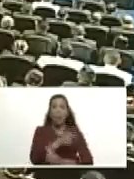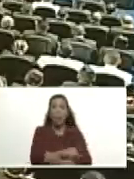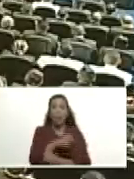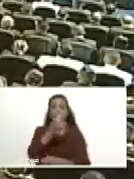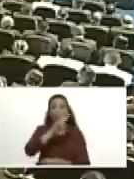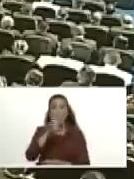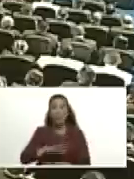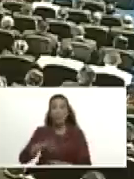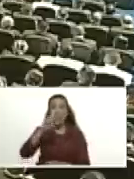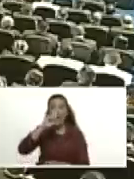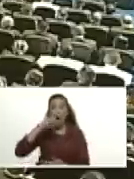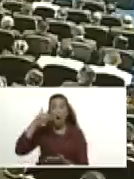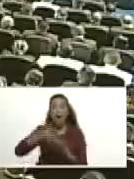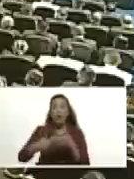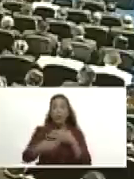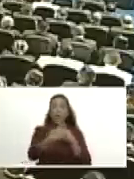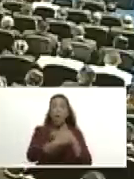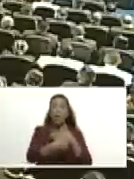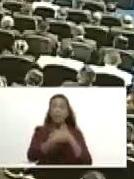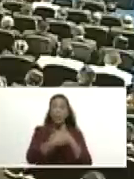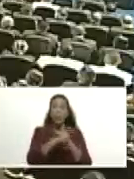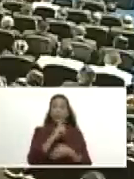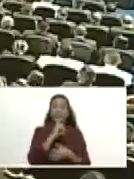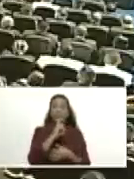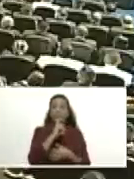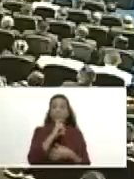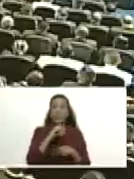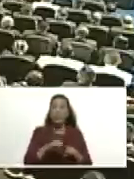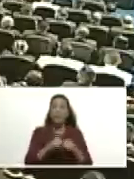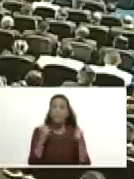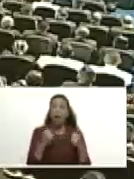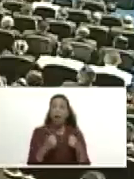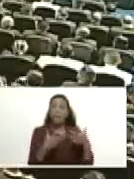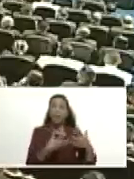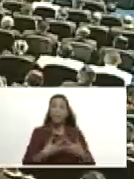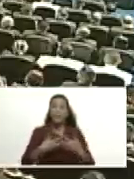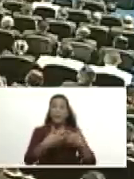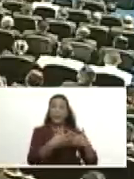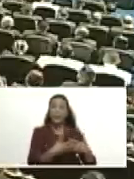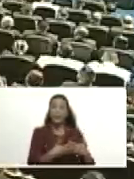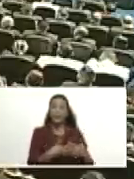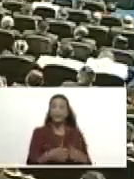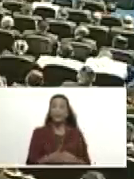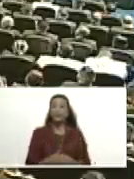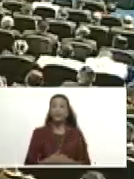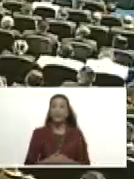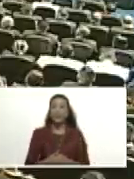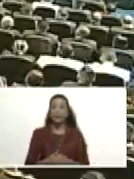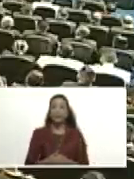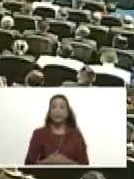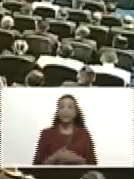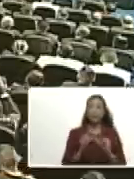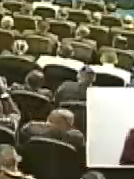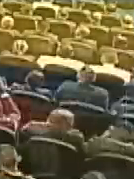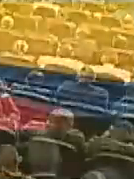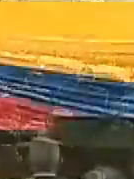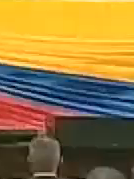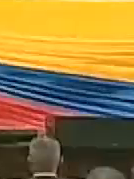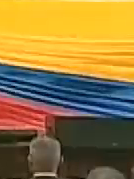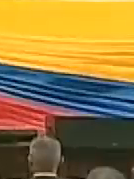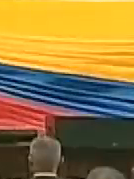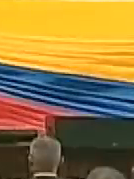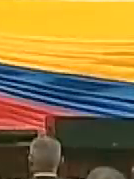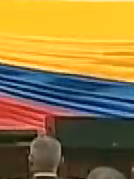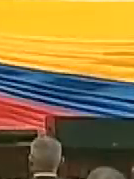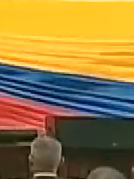Venezuela en estos años de agresión criminal por parte del imperio norteamericano. Continúa en este momento el acto